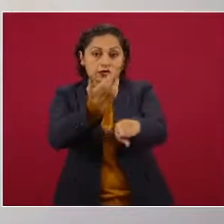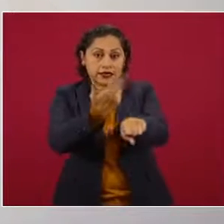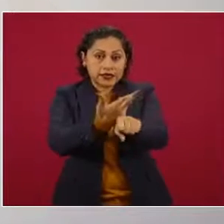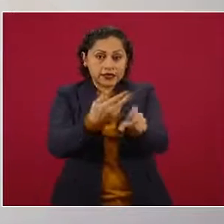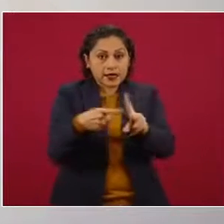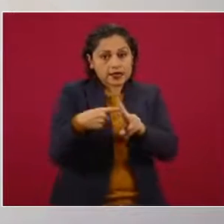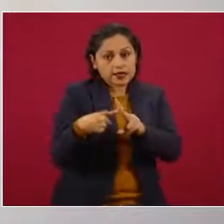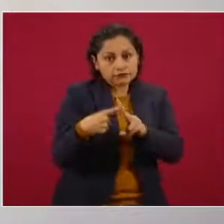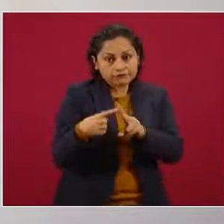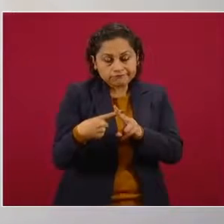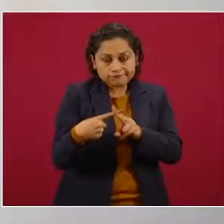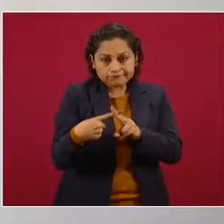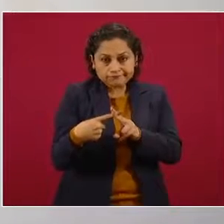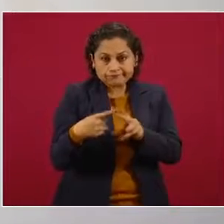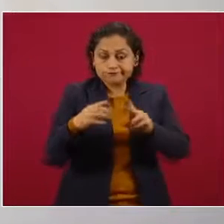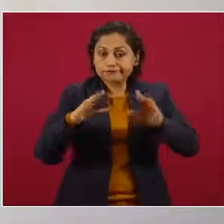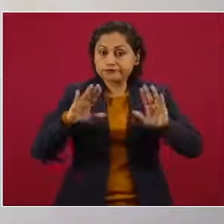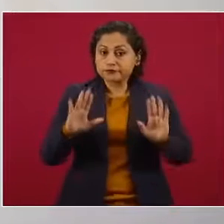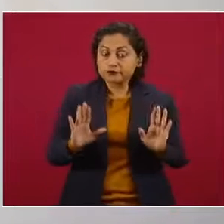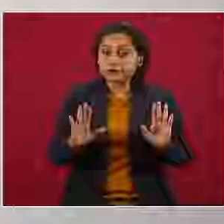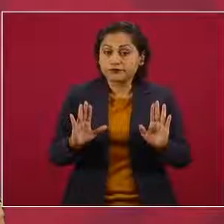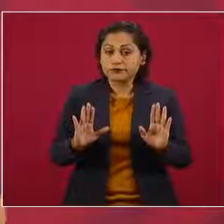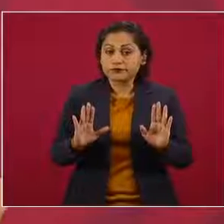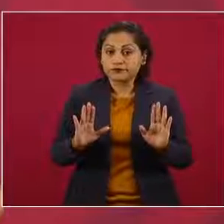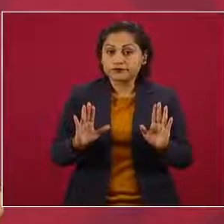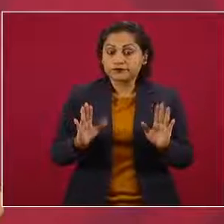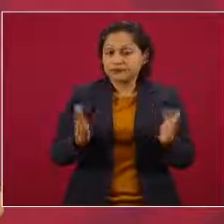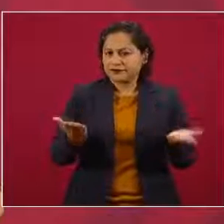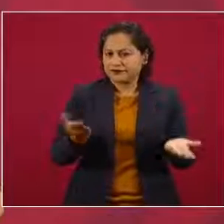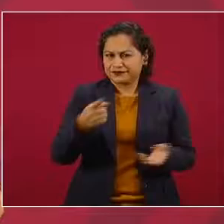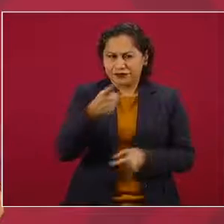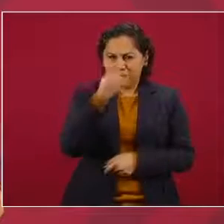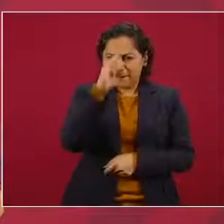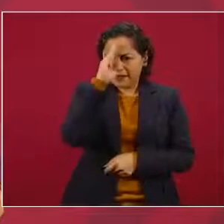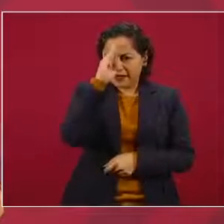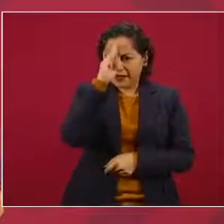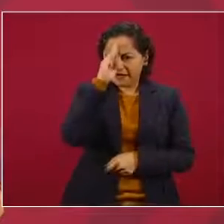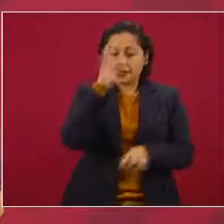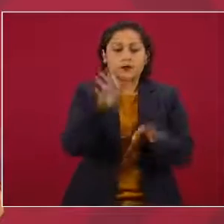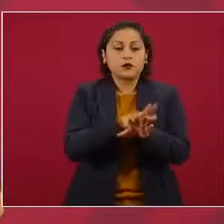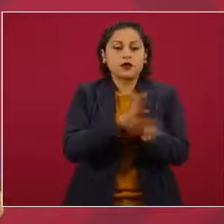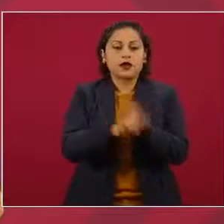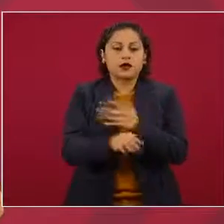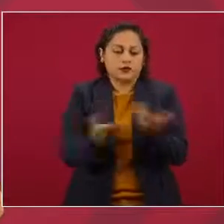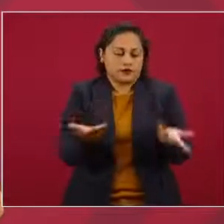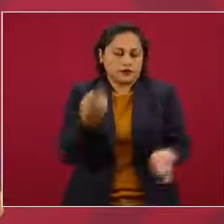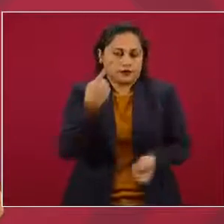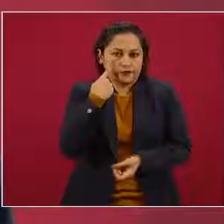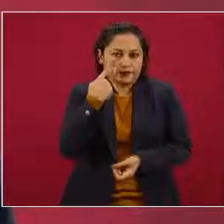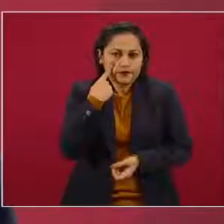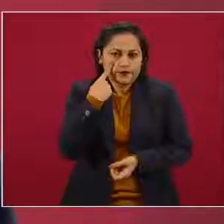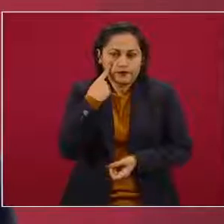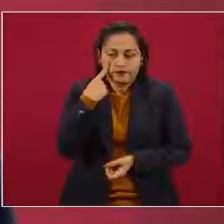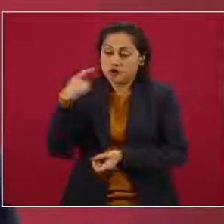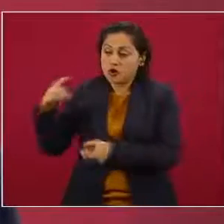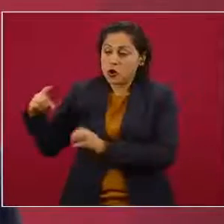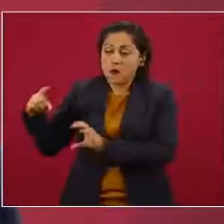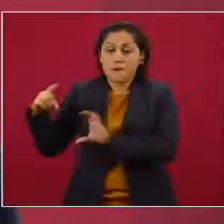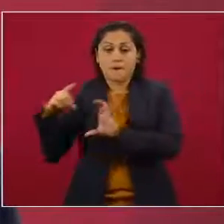Imagínense que cada mes se les envía